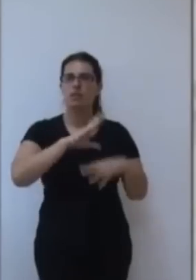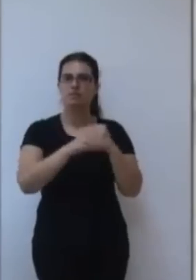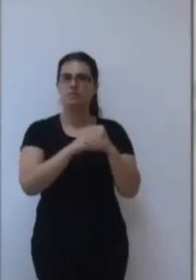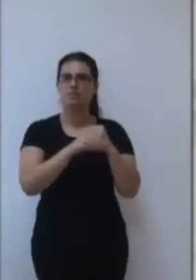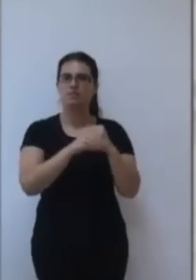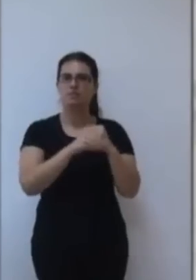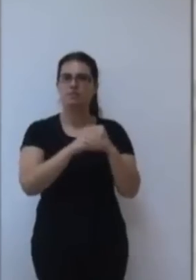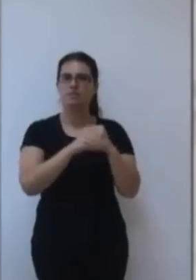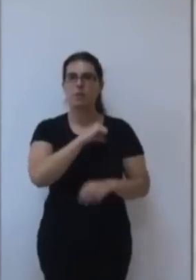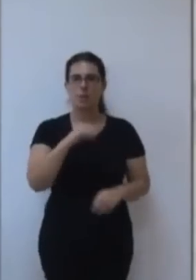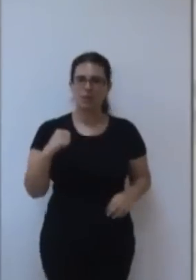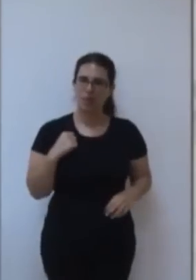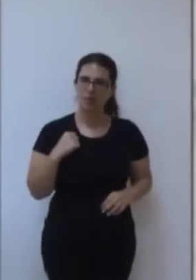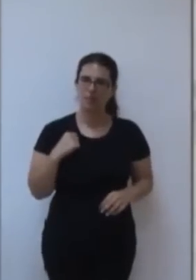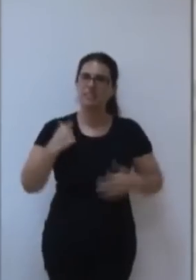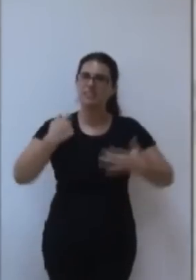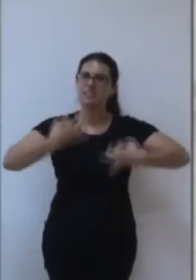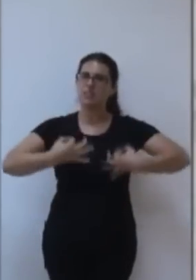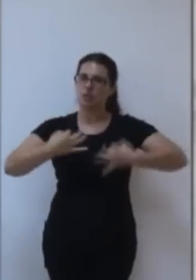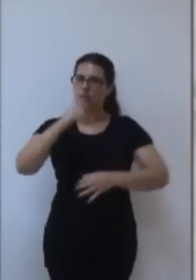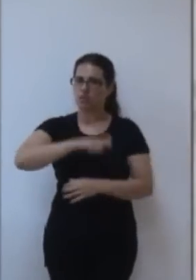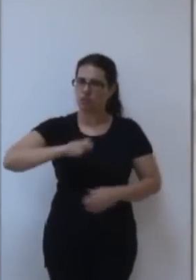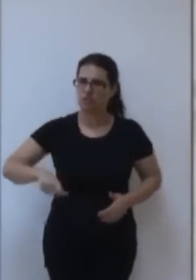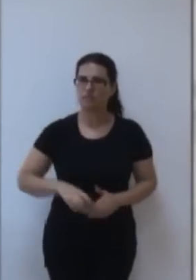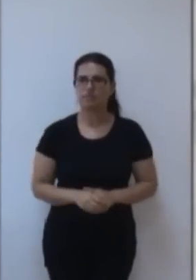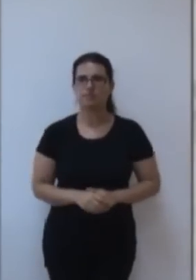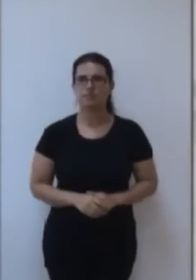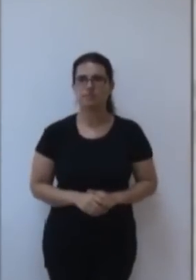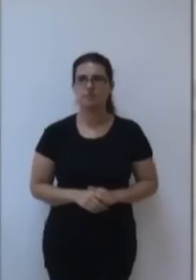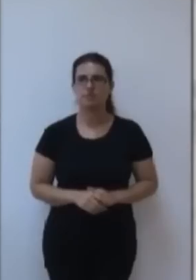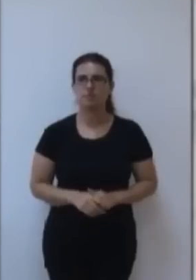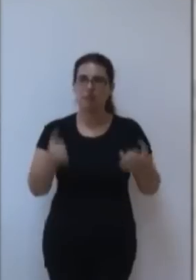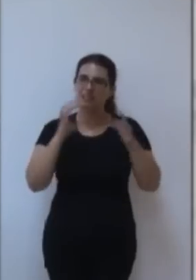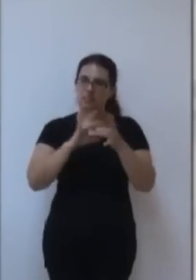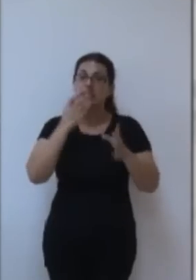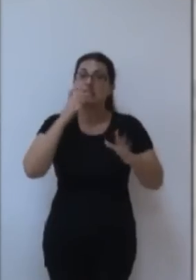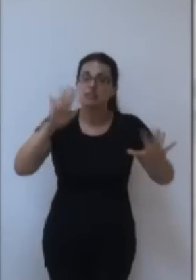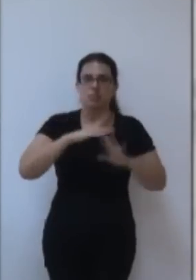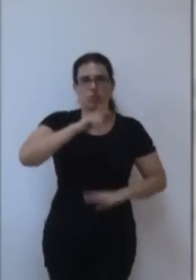el tema de la privacidad y de la seguridad de las personas, y más en personas